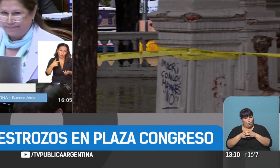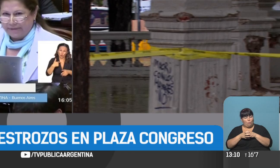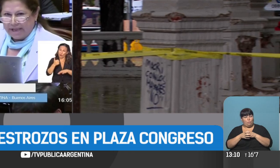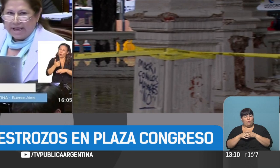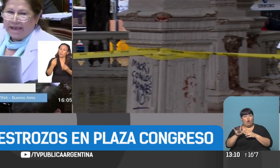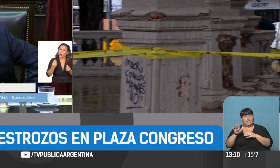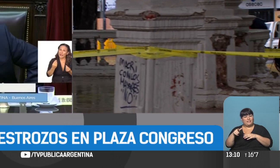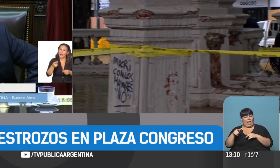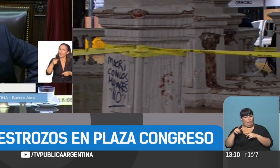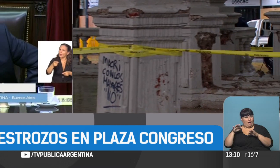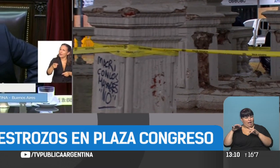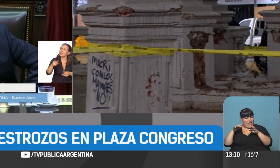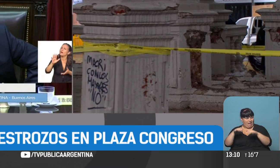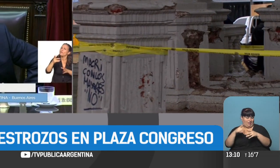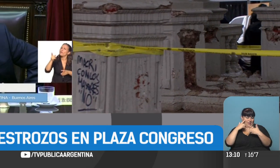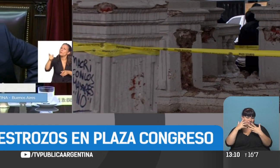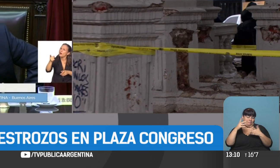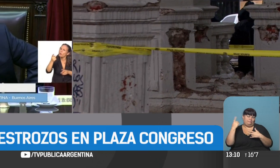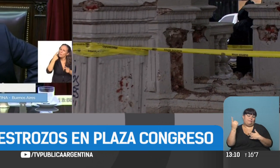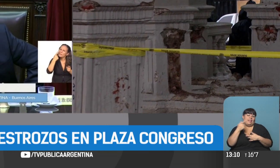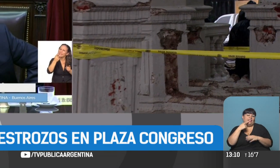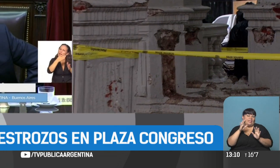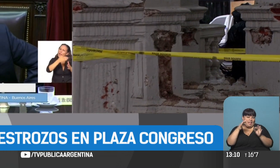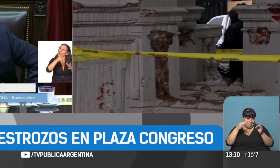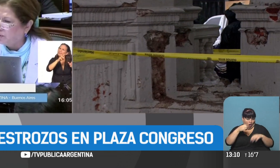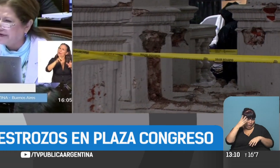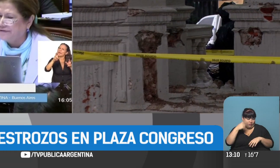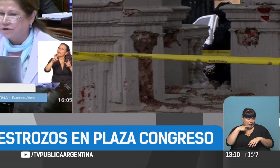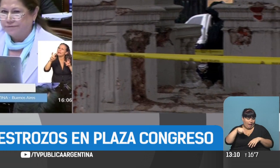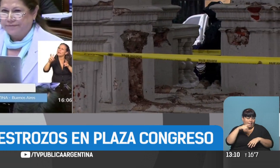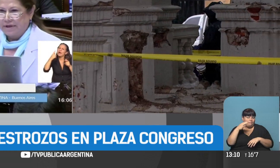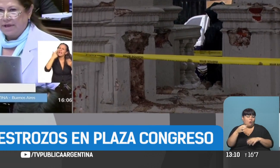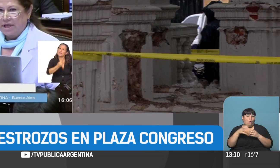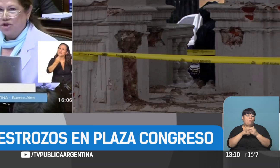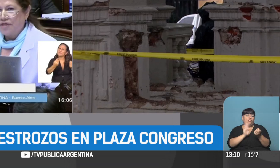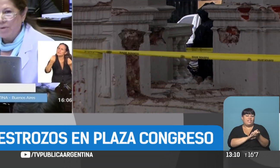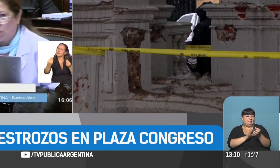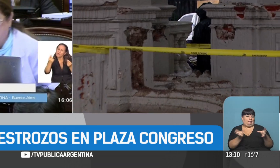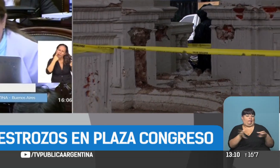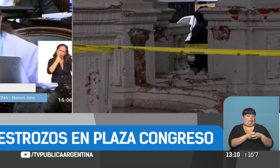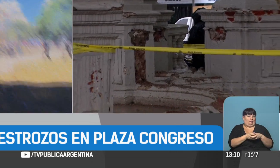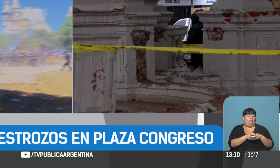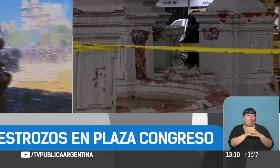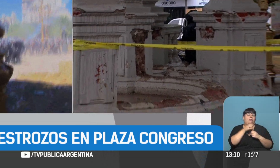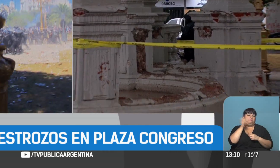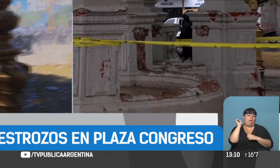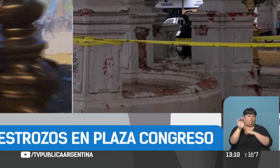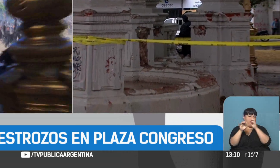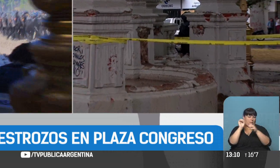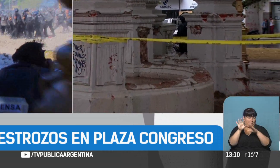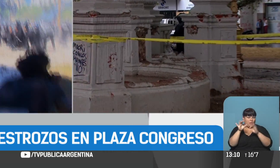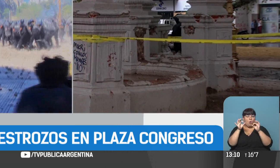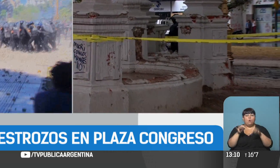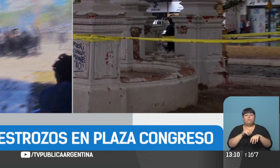estaba acercando, reconocida según se indica oficialmente con fuerzas de izquierda, comenzó a arrojar piedras. El